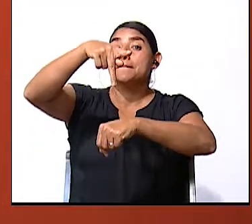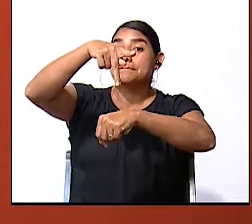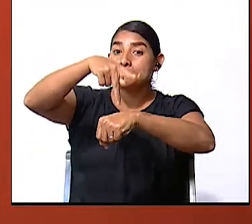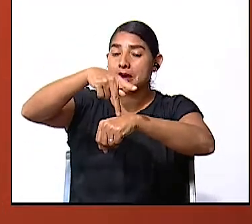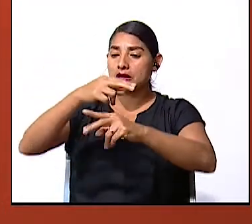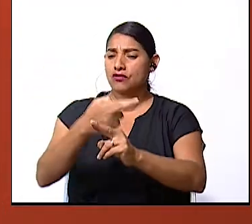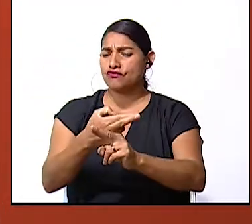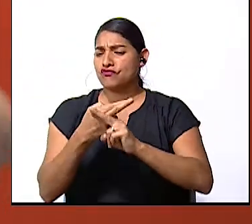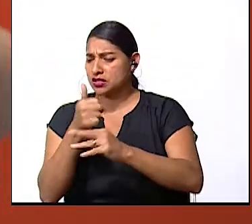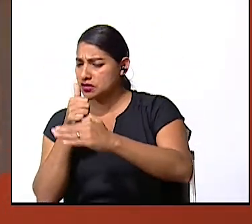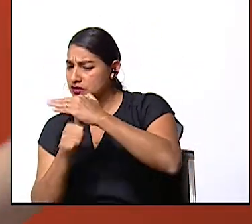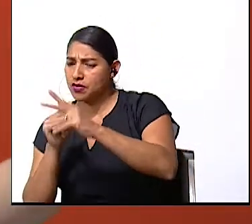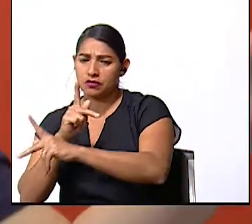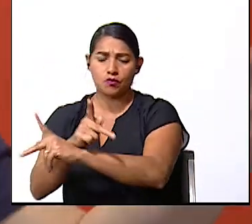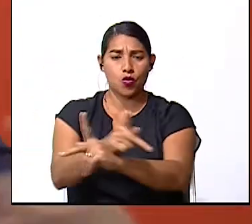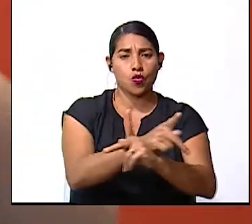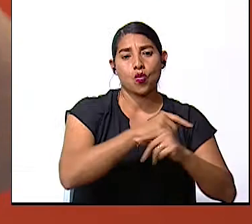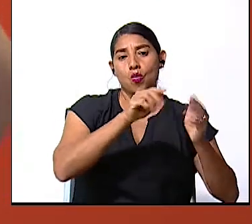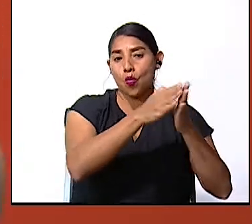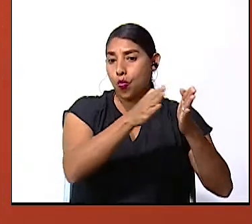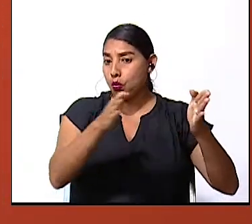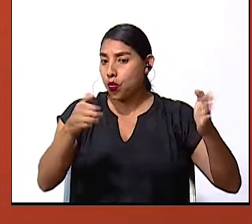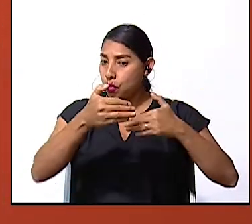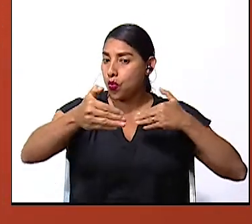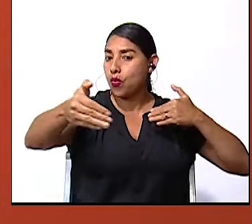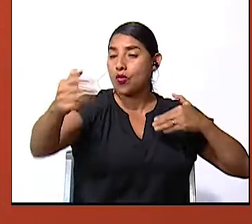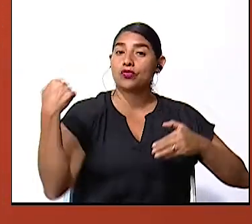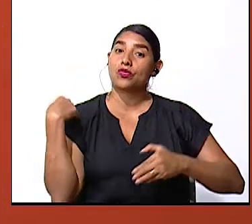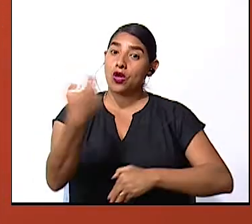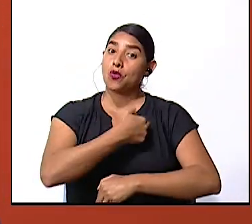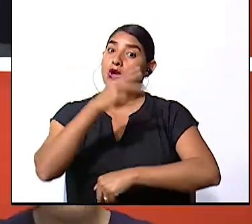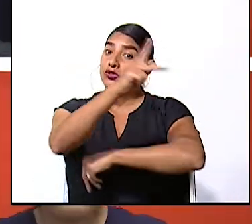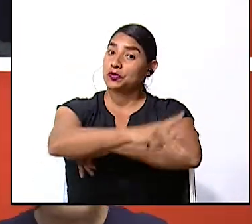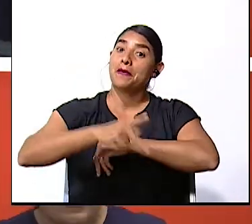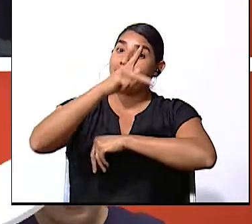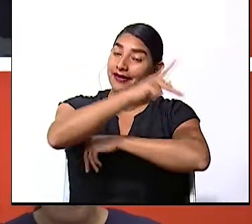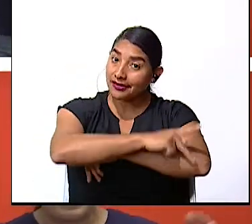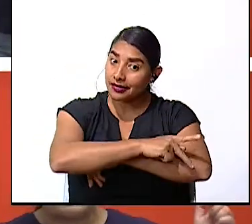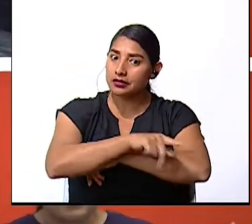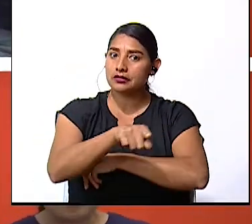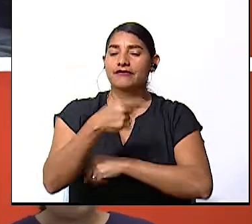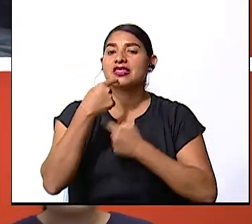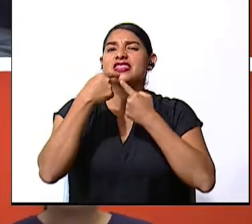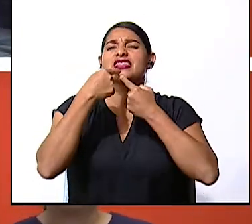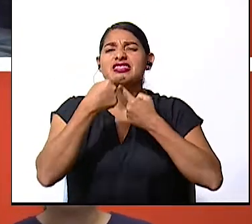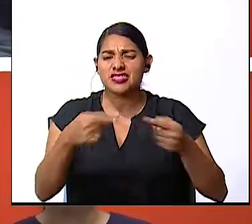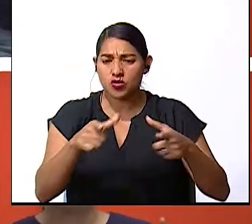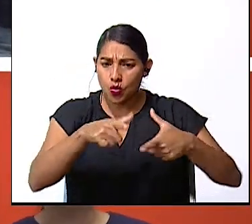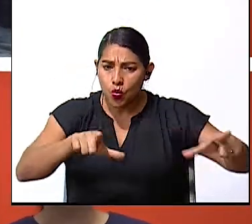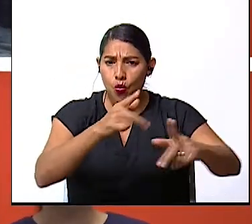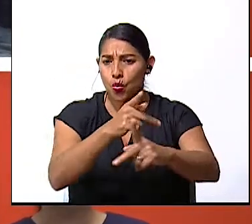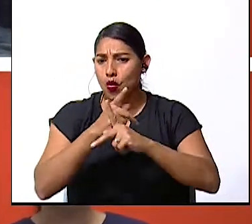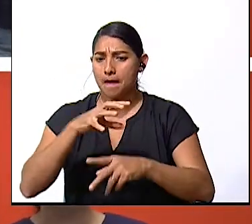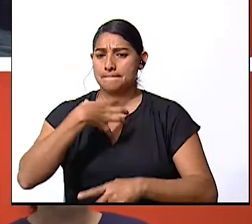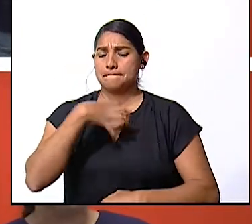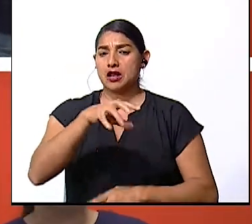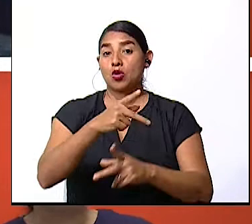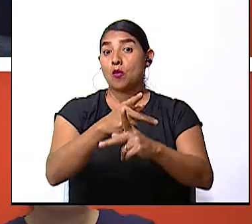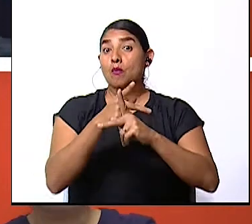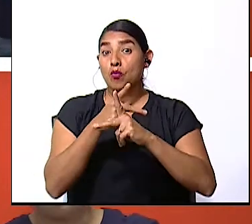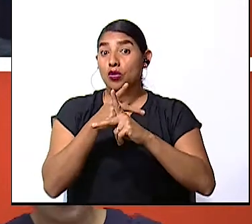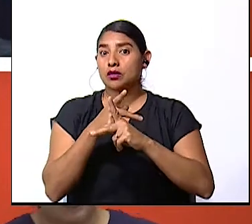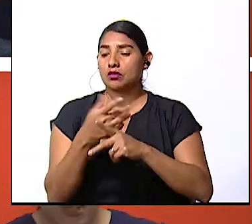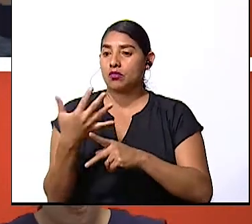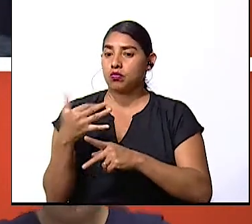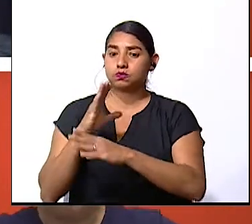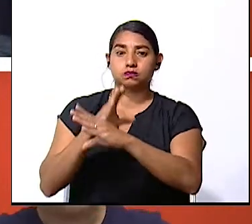y reservas a lo largo y a lo ancho de nuestro territorio. Haber declarado esas zonas como patrimonio protegido hace